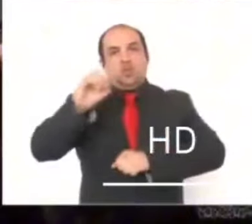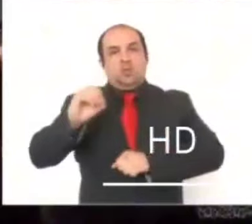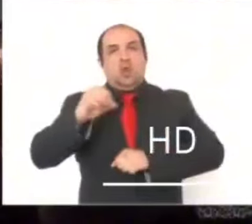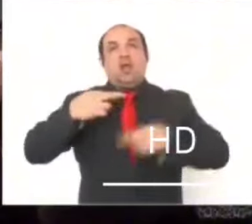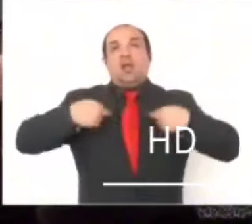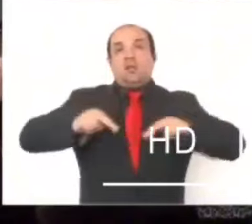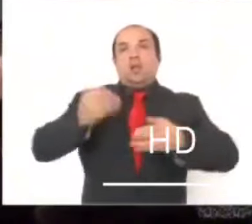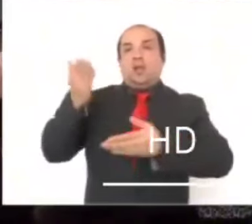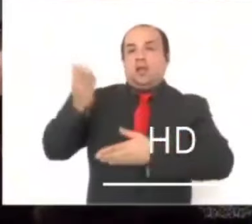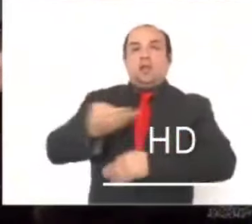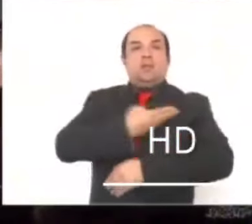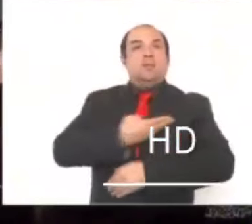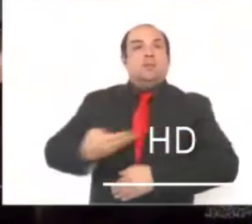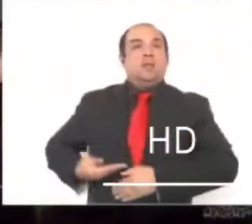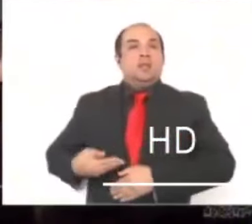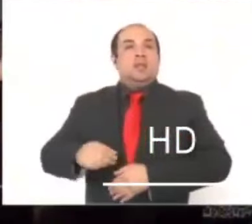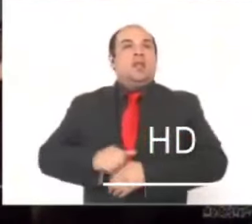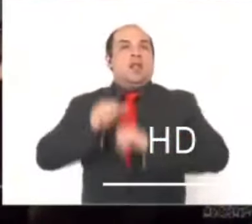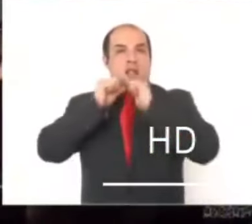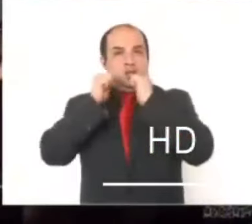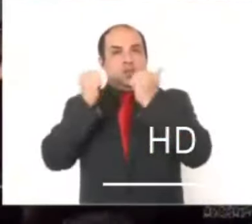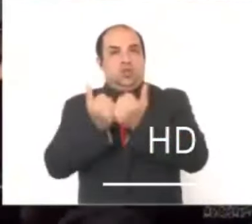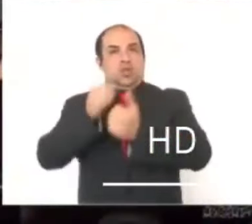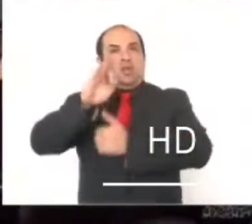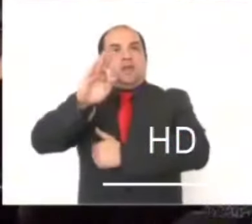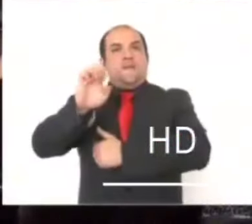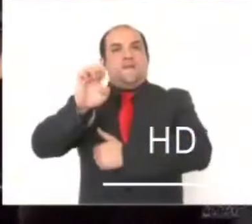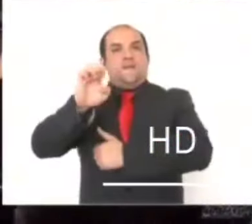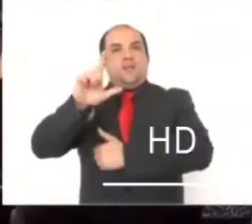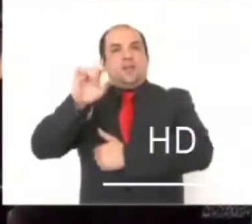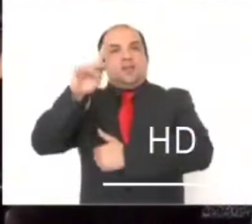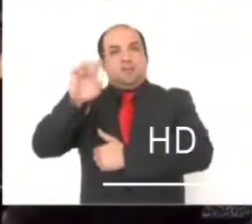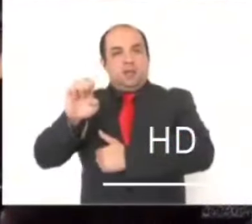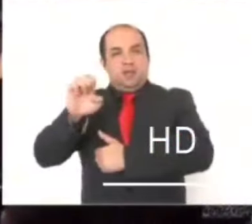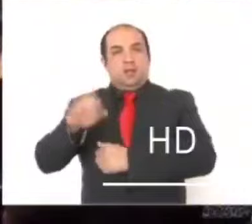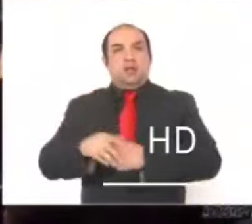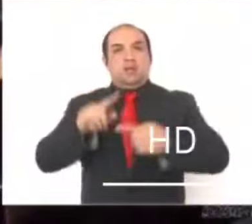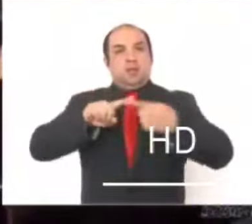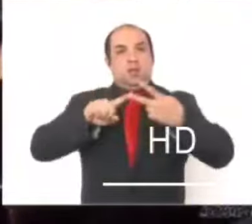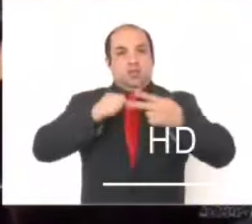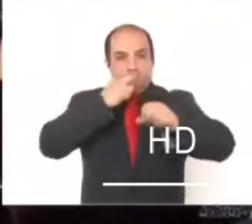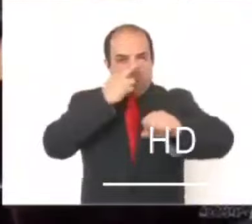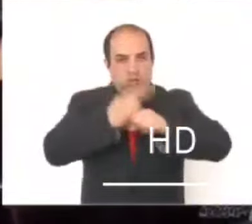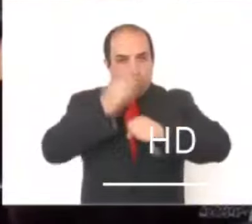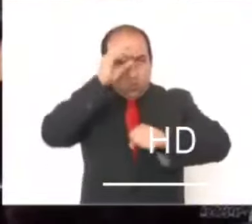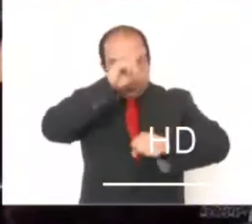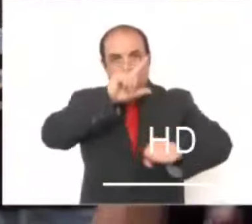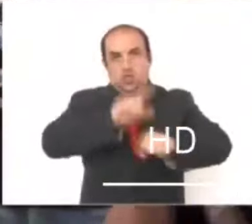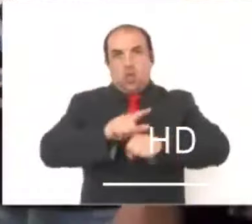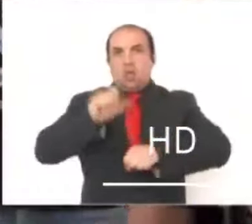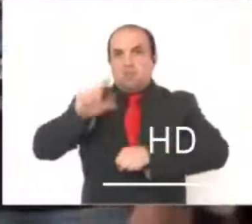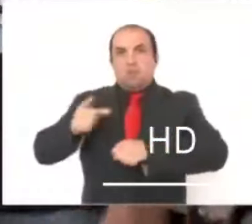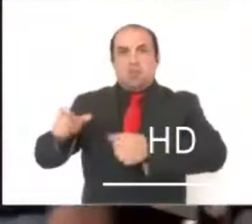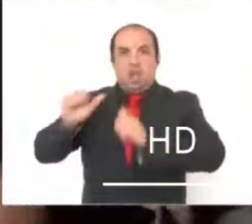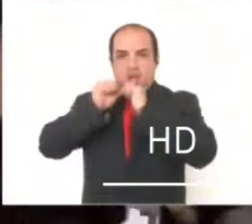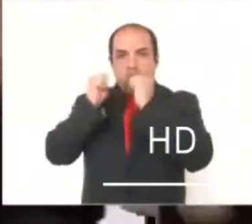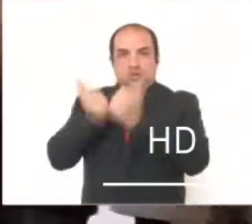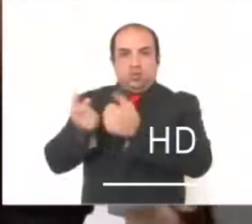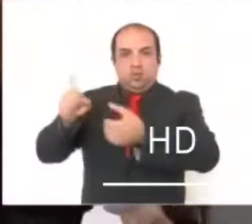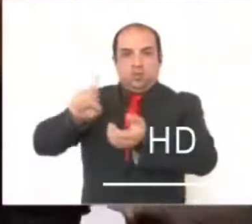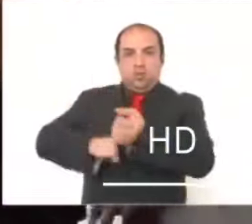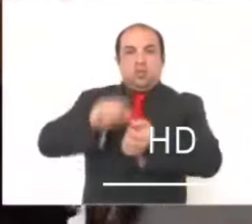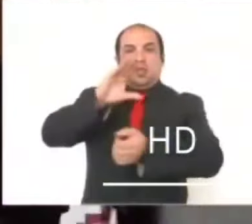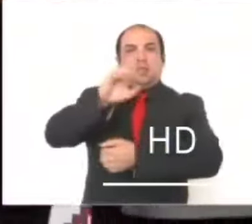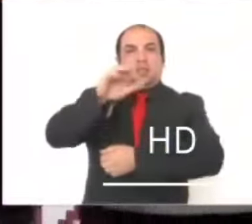de la asociación, Felipe Santiago Victoriano, así como el secretario de Cultura de la misma asociación,